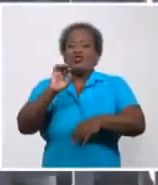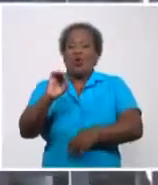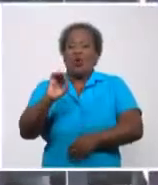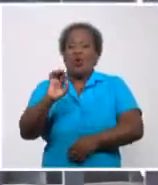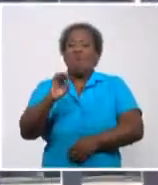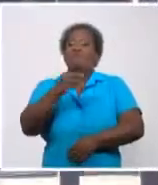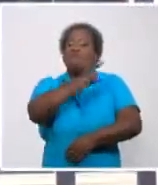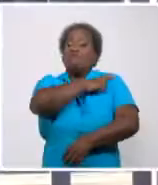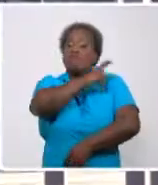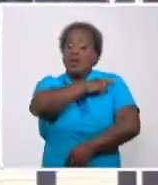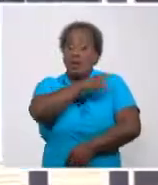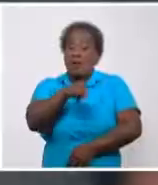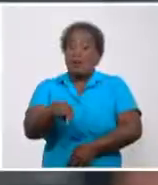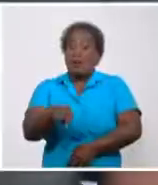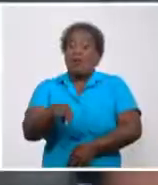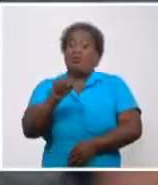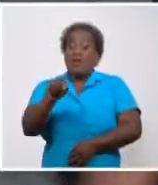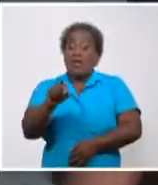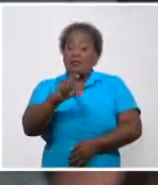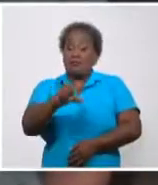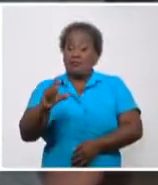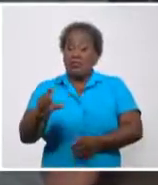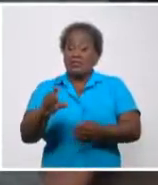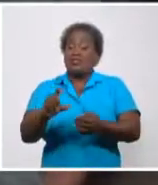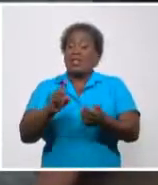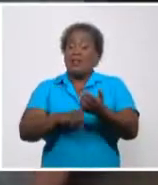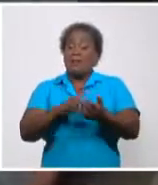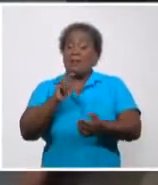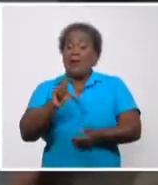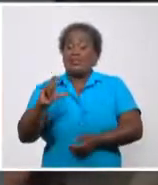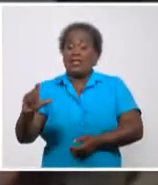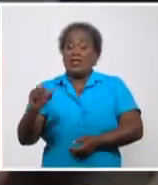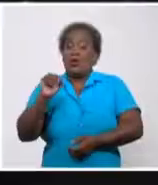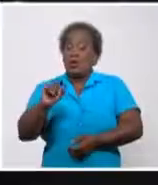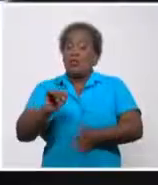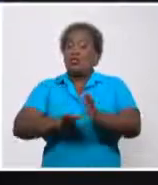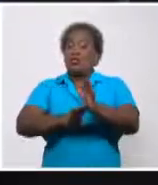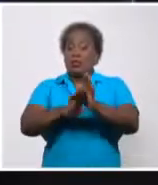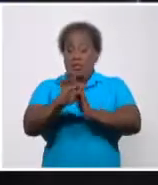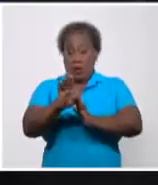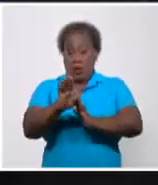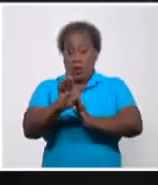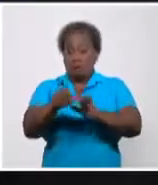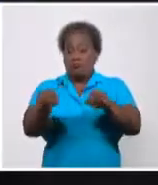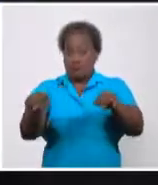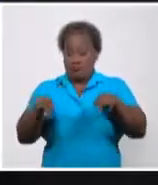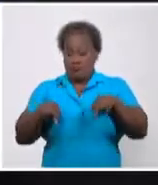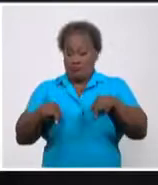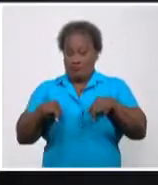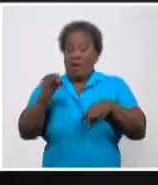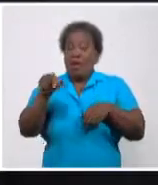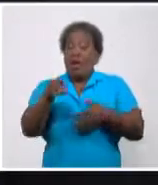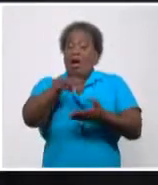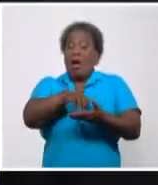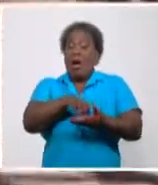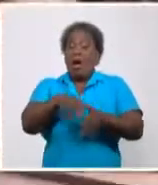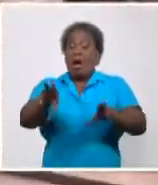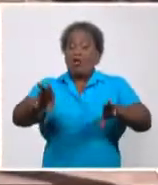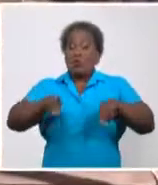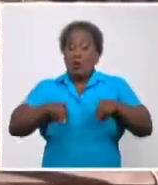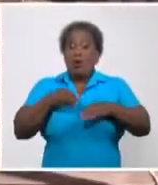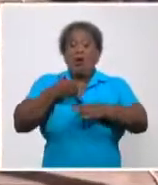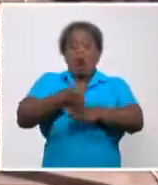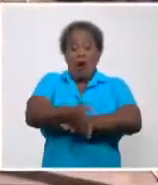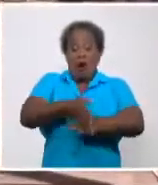partido y director de la oficina para el desarrollo integral de guanahacabibes la obra fue asumida por carpinteros